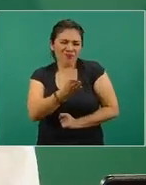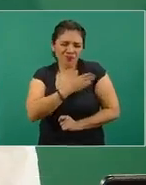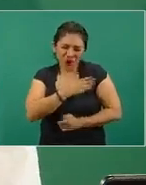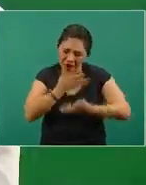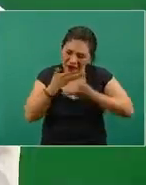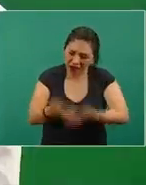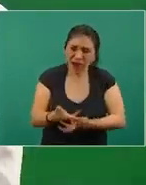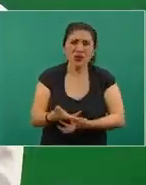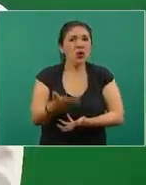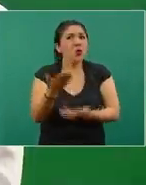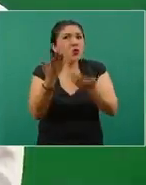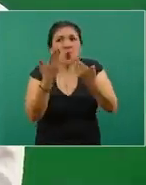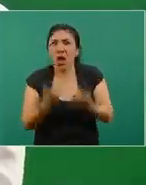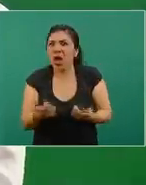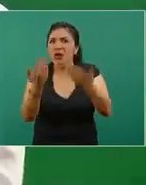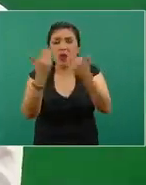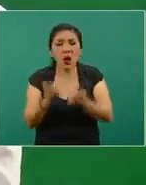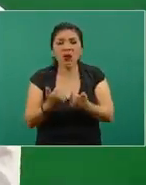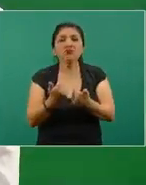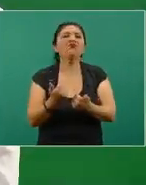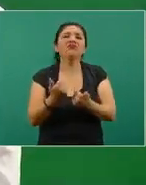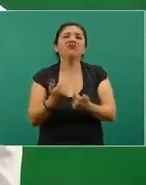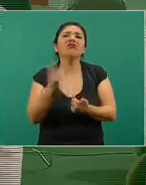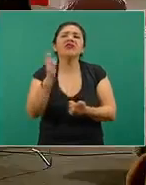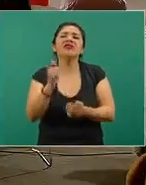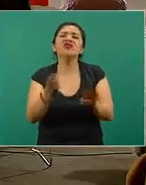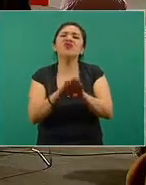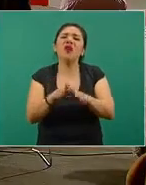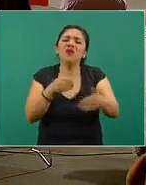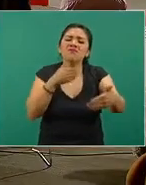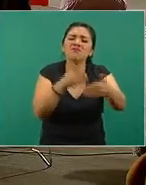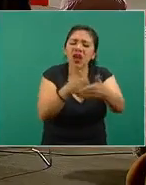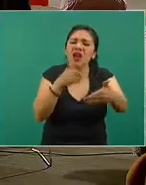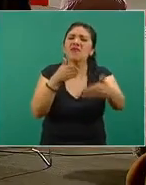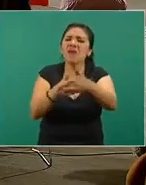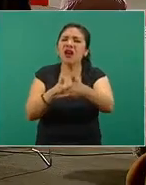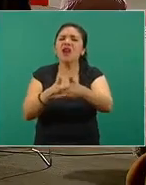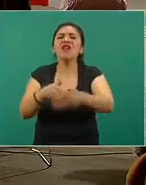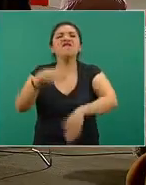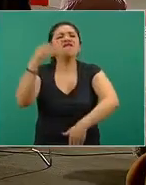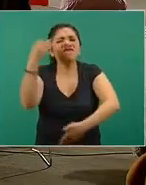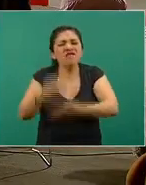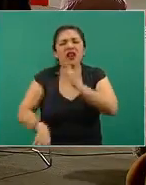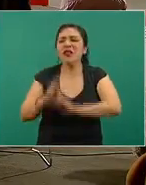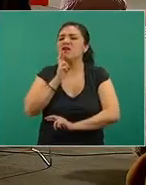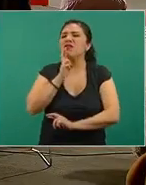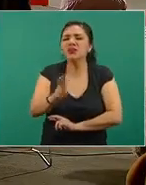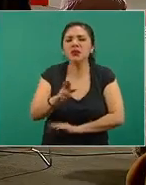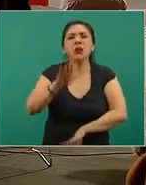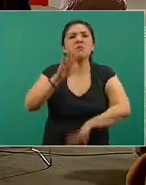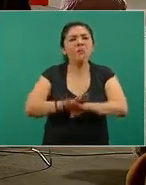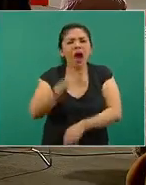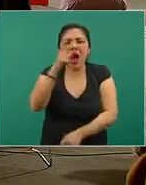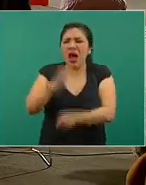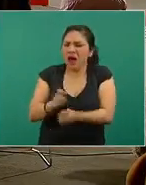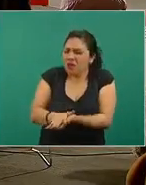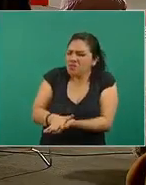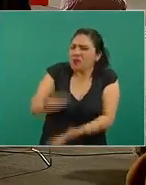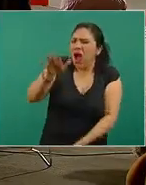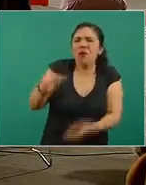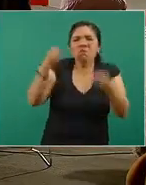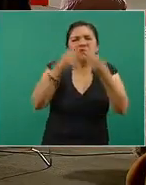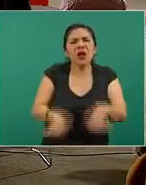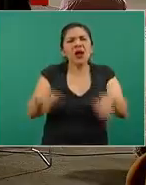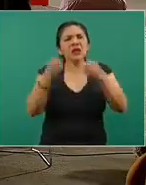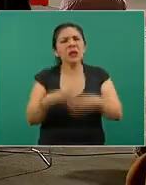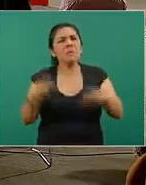capacidad limitada, una respuesta tardía, mayor cantidad de daños, en primer lugar en términos de vidas